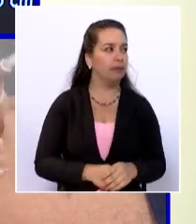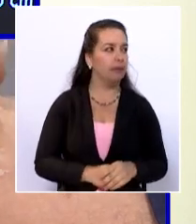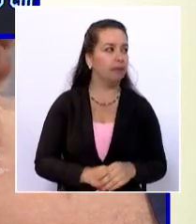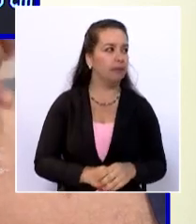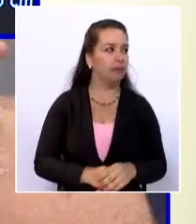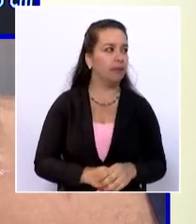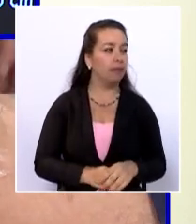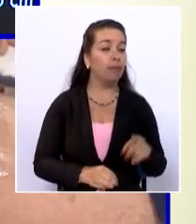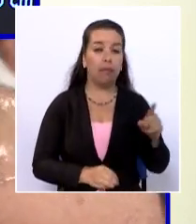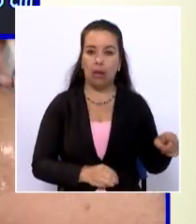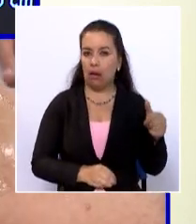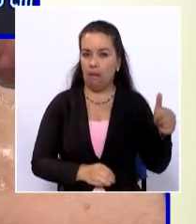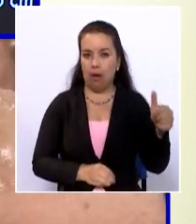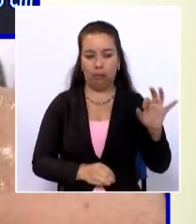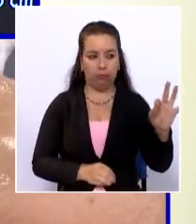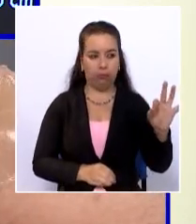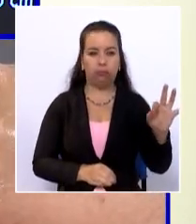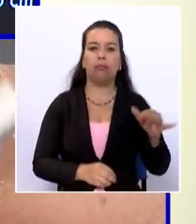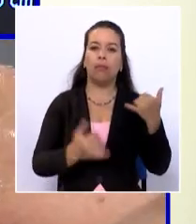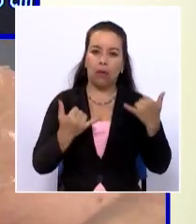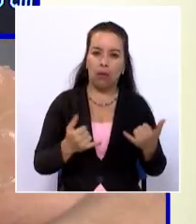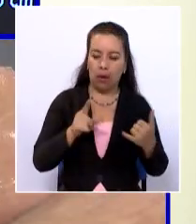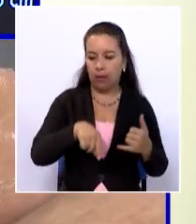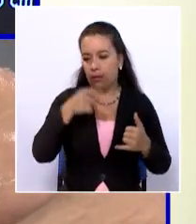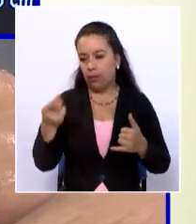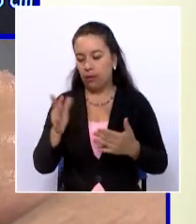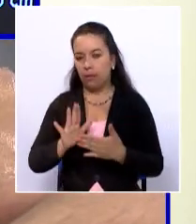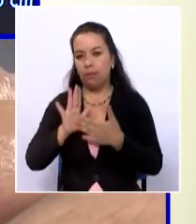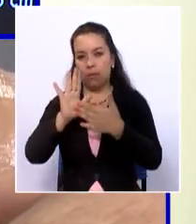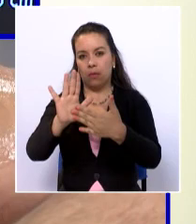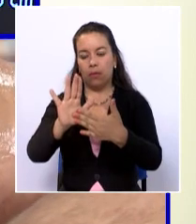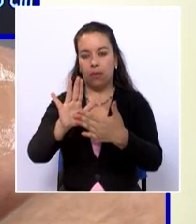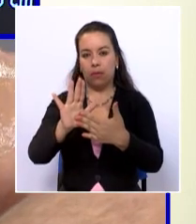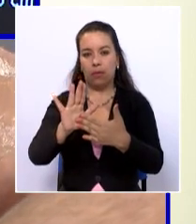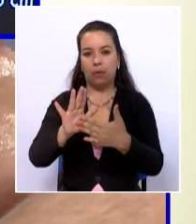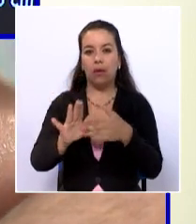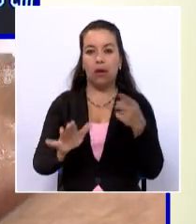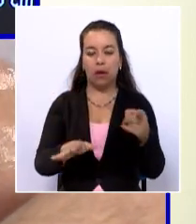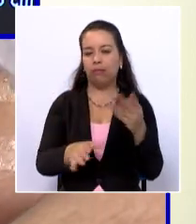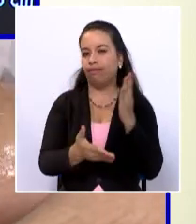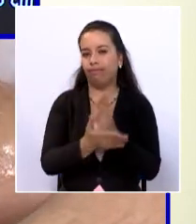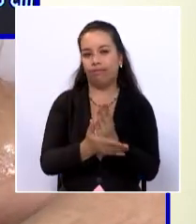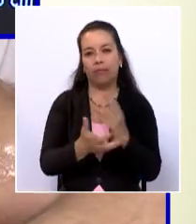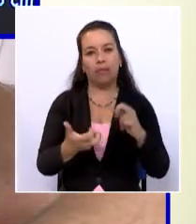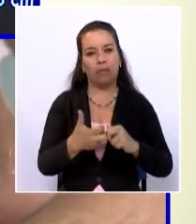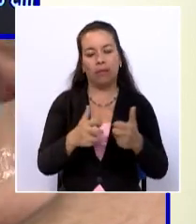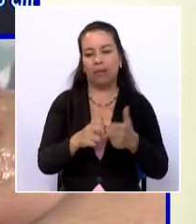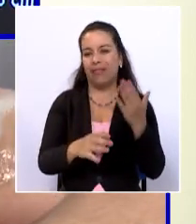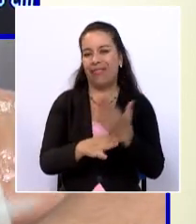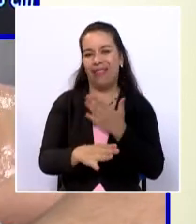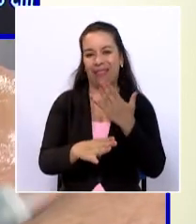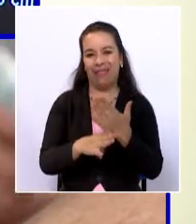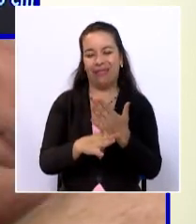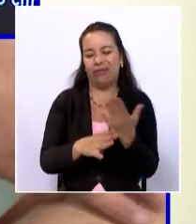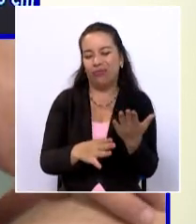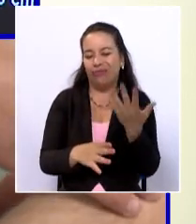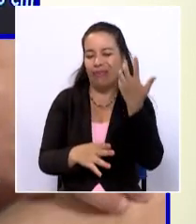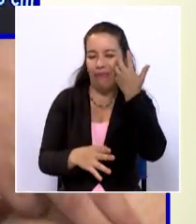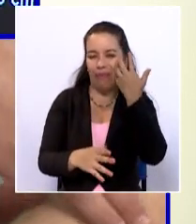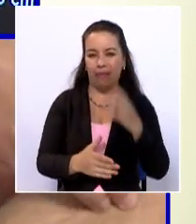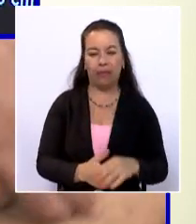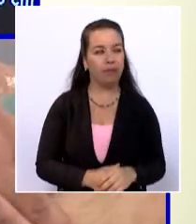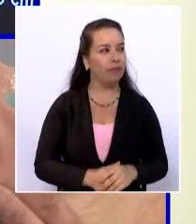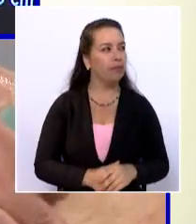final se inició en alteraciones y ahorita vamos vamos a ver vamos a pasar a ver él tuvo una lesión donde inician una artroscopia pasemos esta para la otra